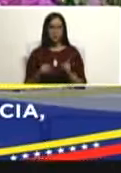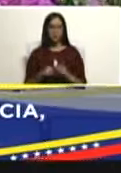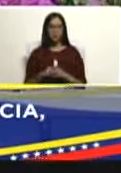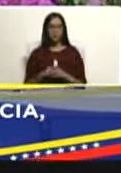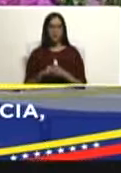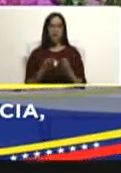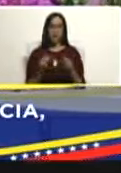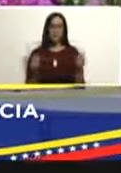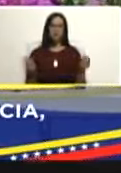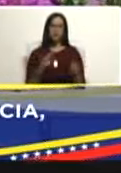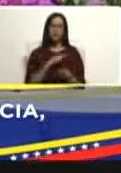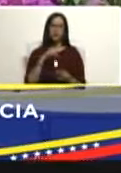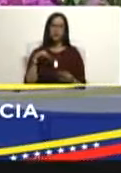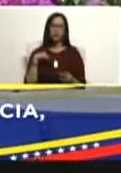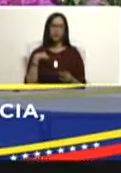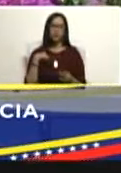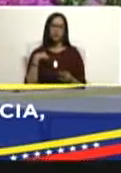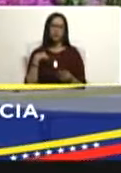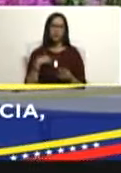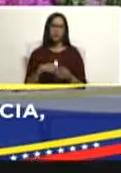a muchos de nosotros.